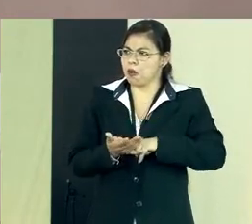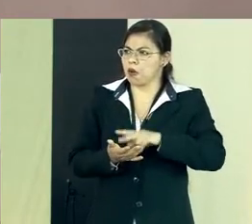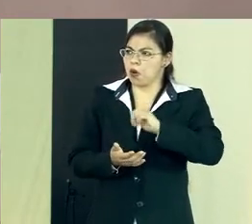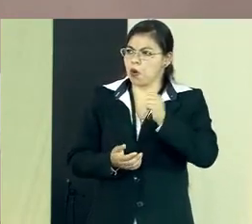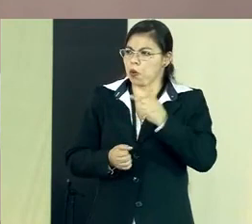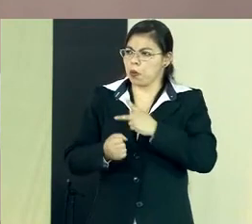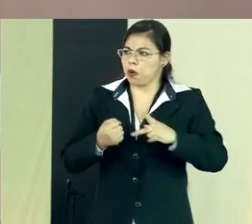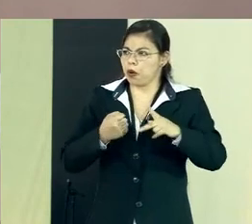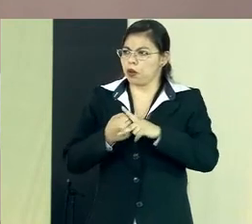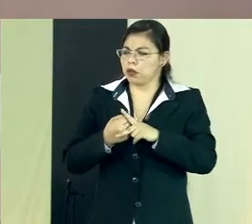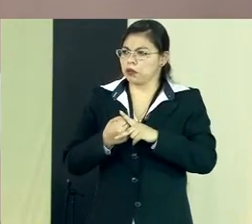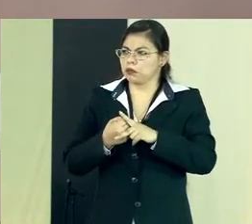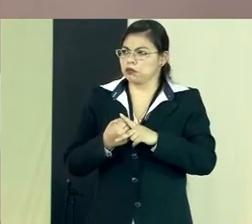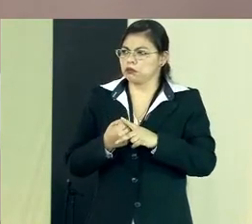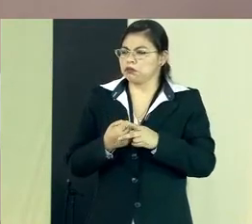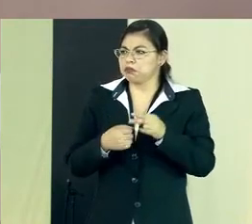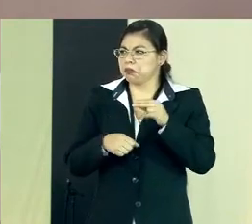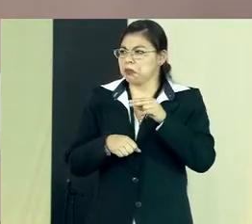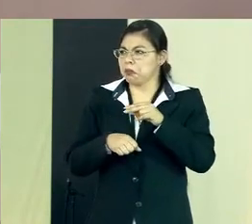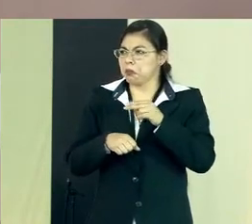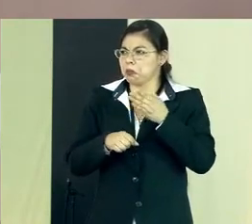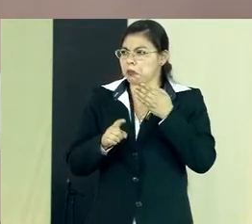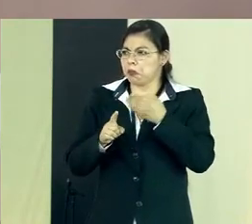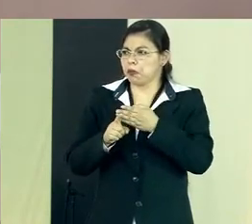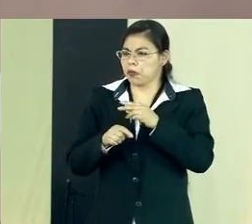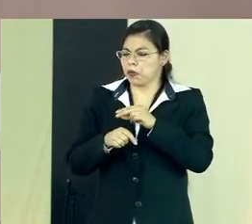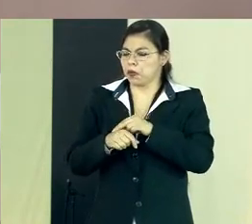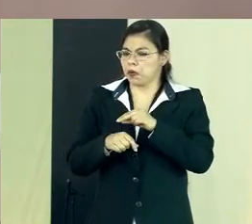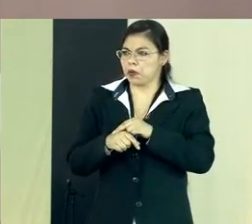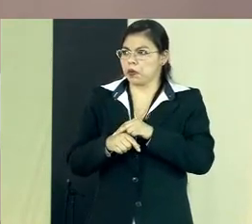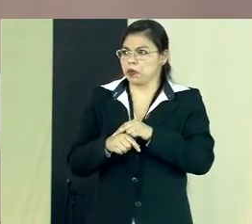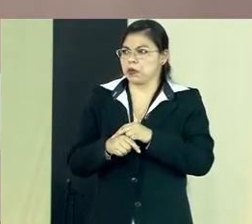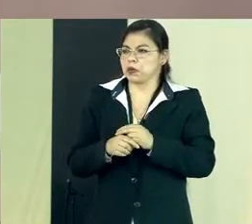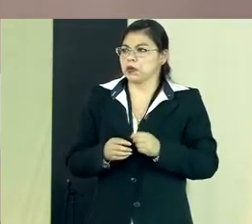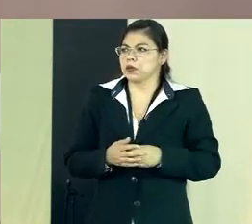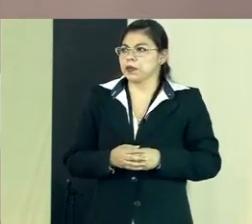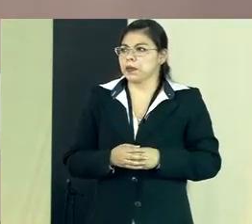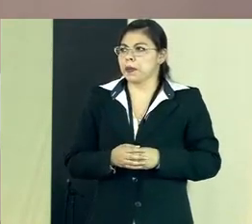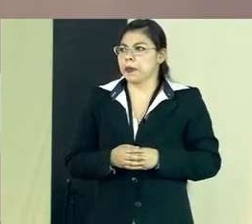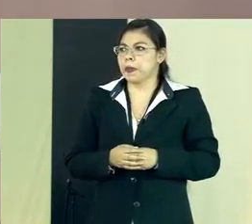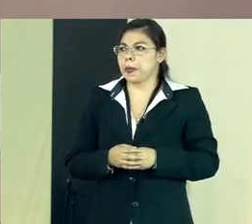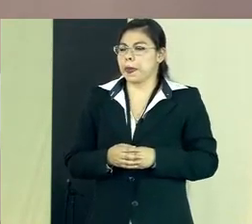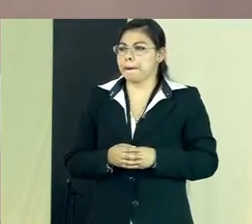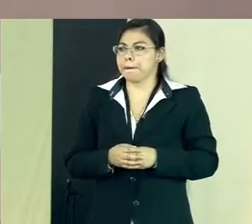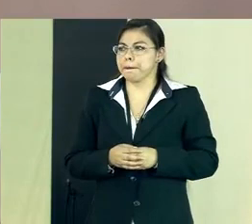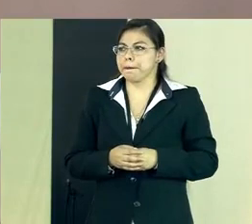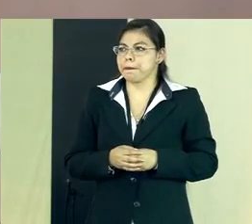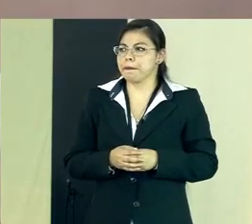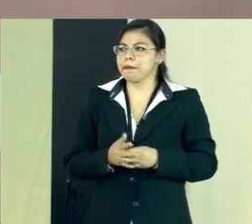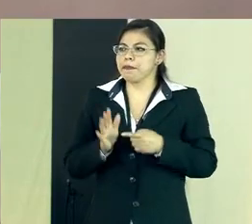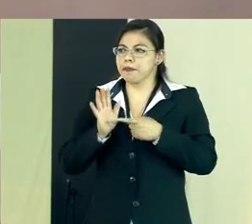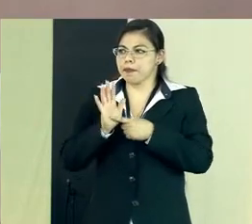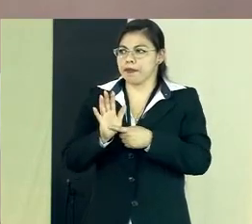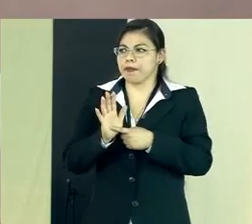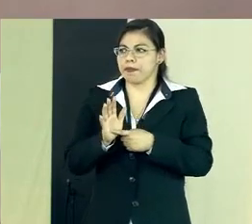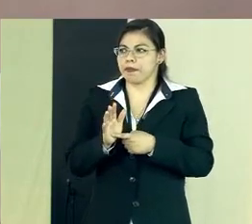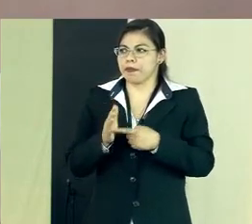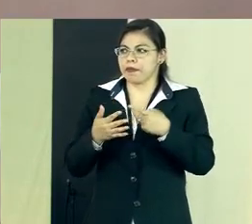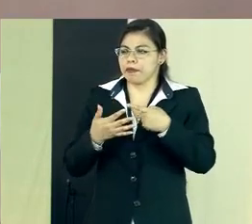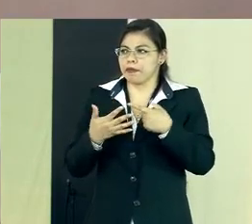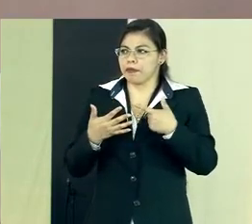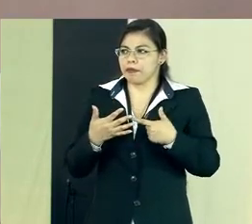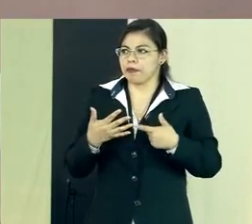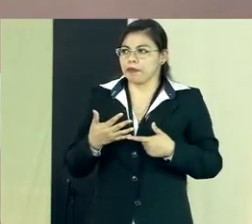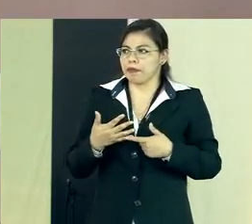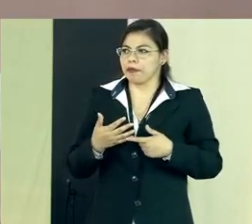en gastos médicos y al mismo tiempo dos indicadores clave de salud empeoran cada año